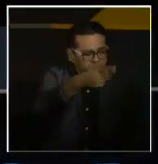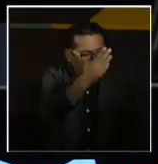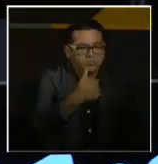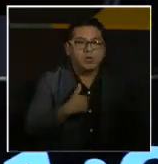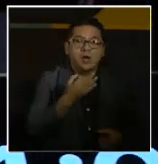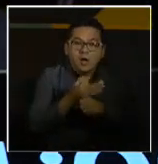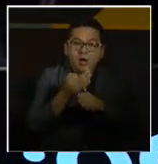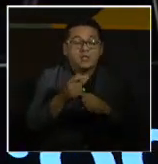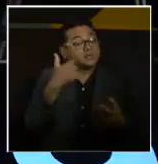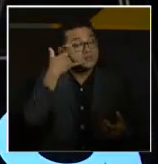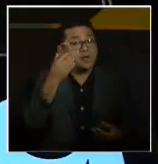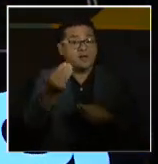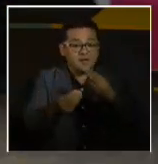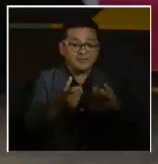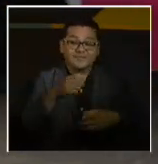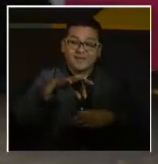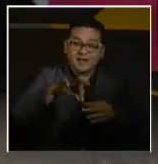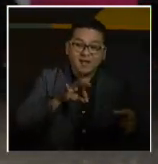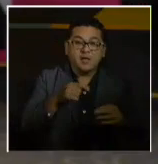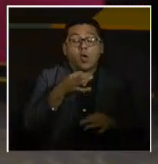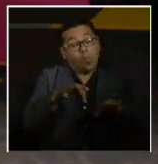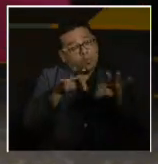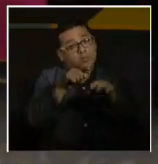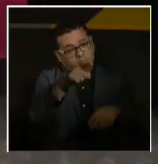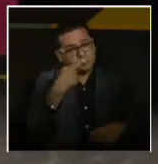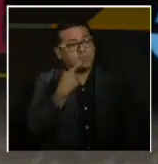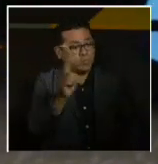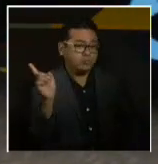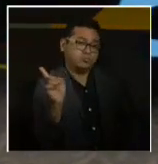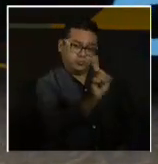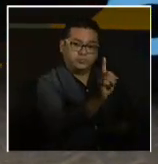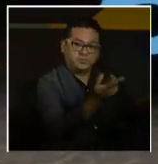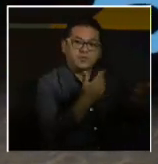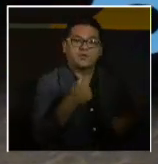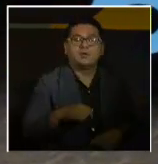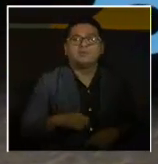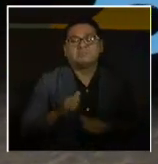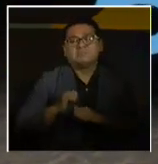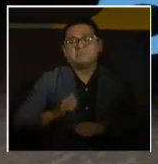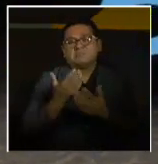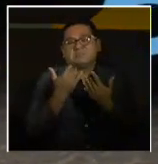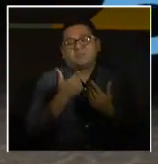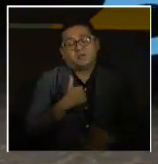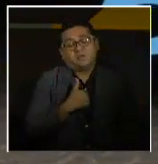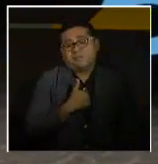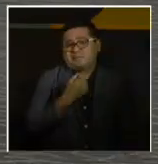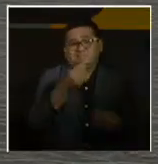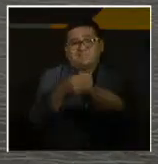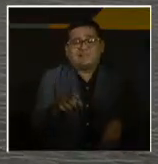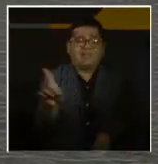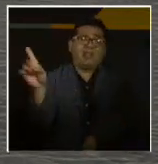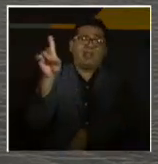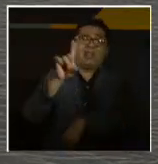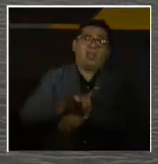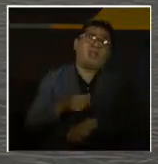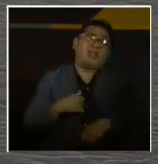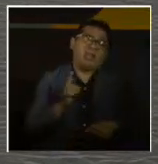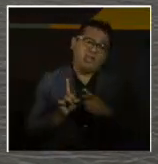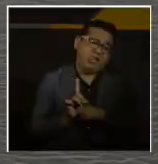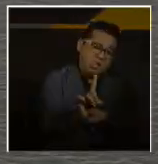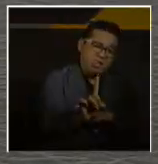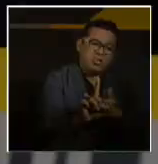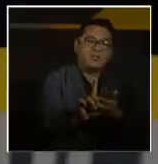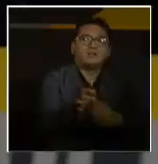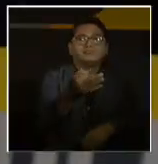aquí está su celular, aquí está tu cartera, pero para que lo puedan procesar necesitamos que denuncie. Yo no voy a perder todo mi día yendo a